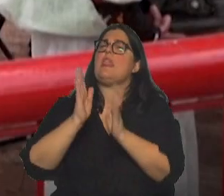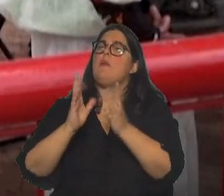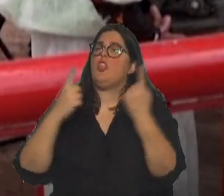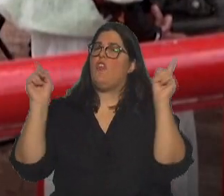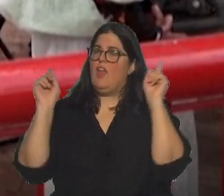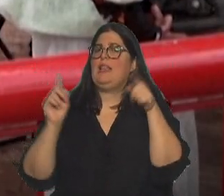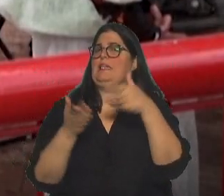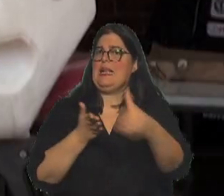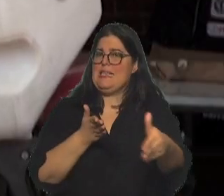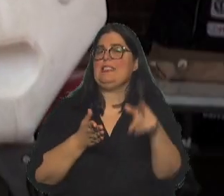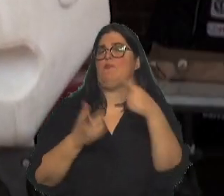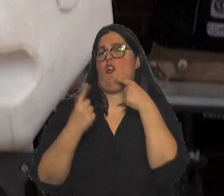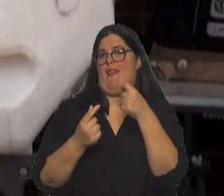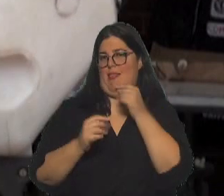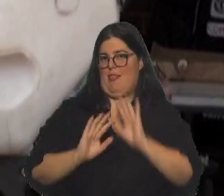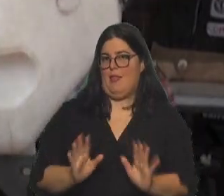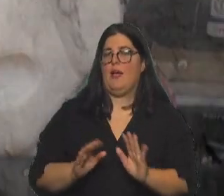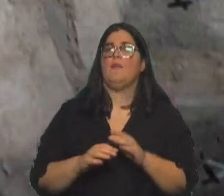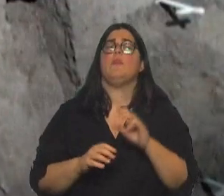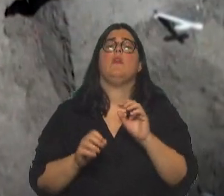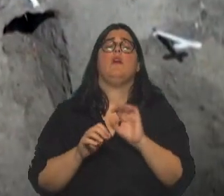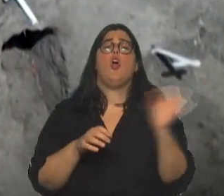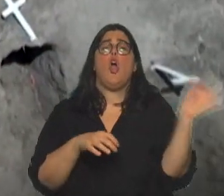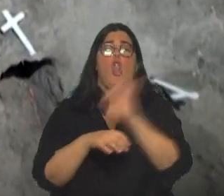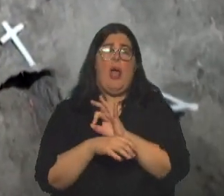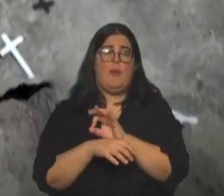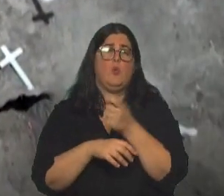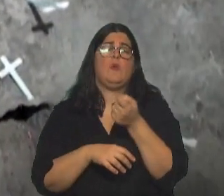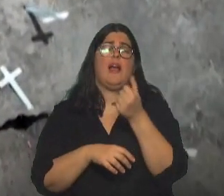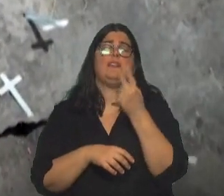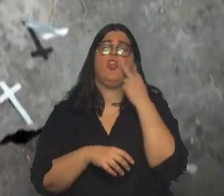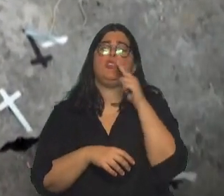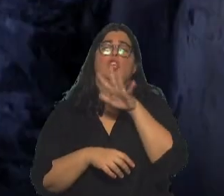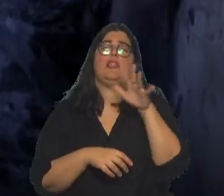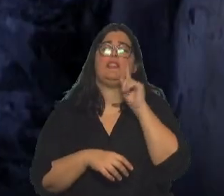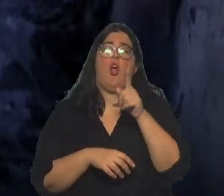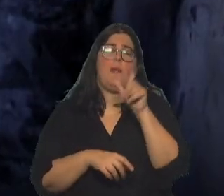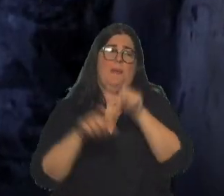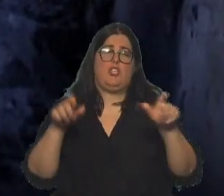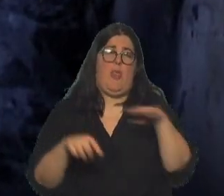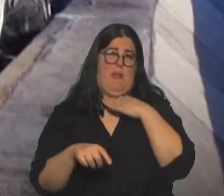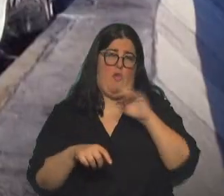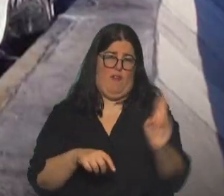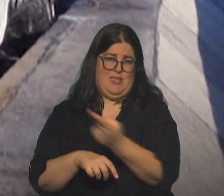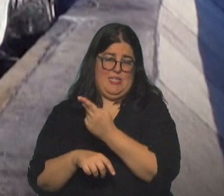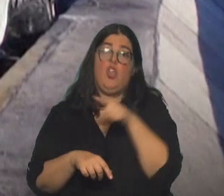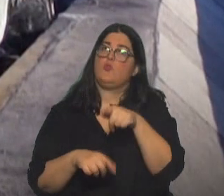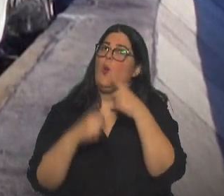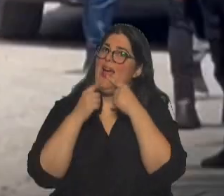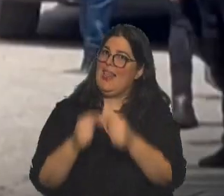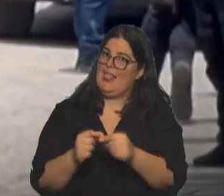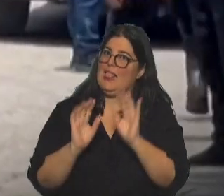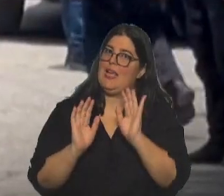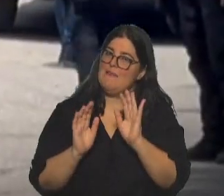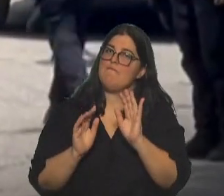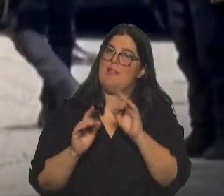alternativos. El coronavirus terminó con la vida de casi 335.000 mexicanos. Otra crítica que recibe tiene que ver con